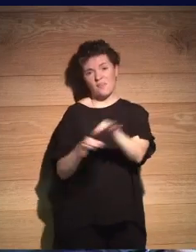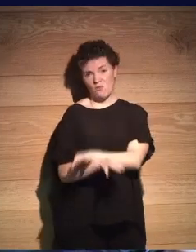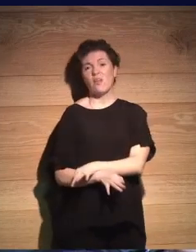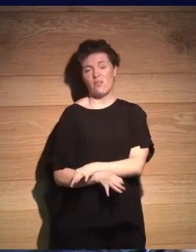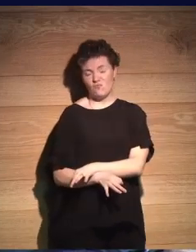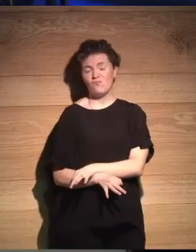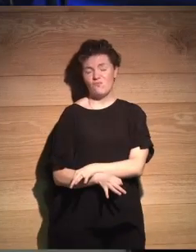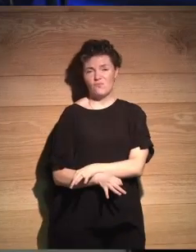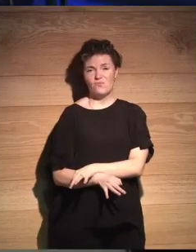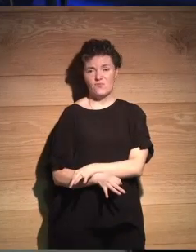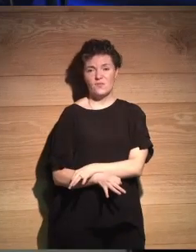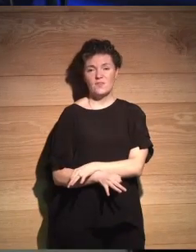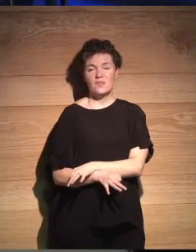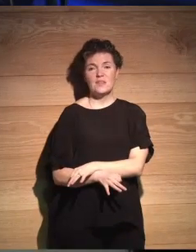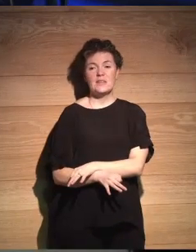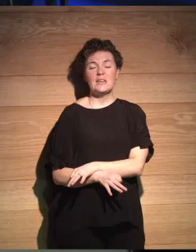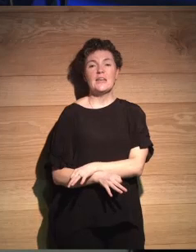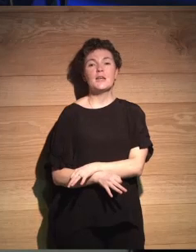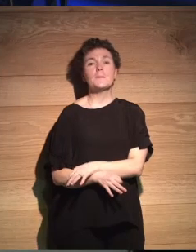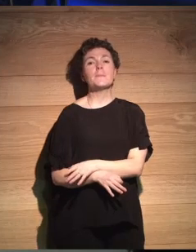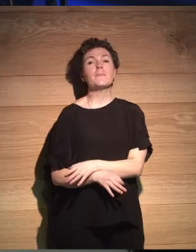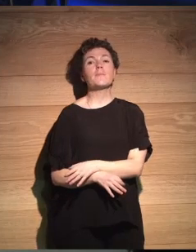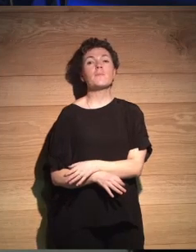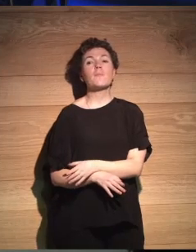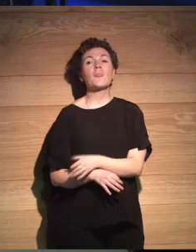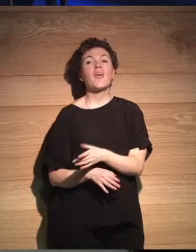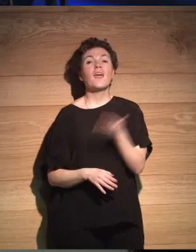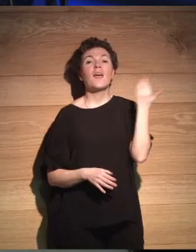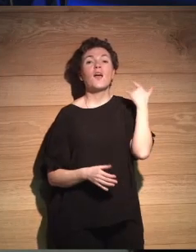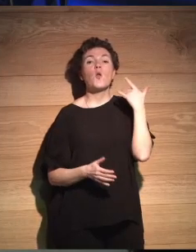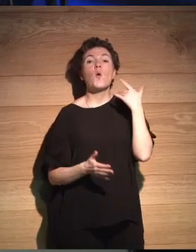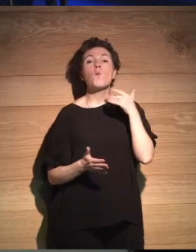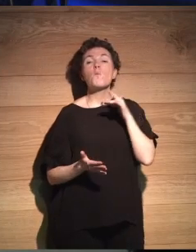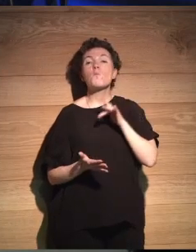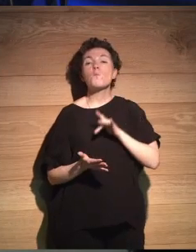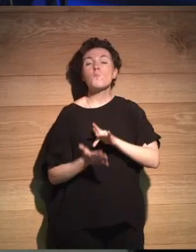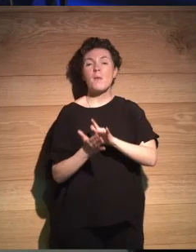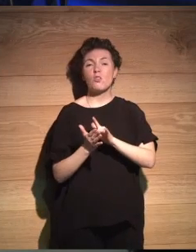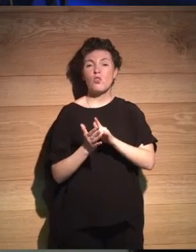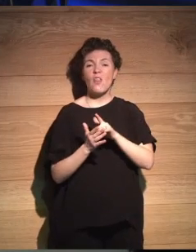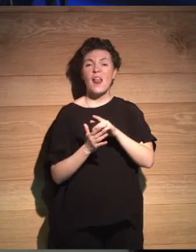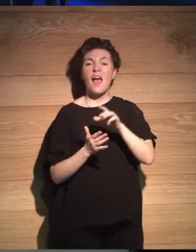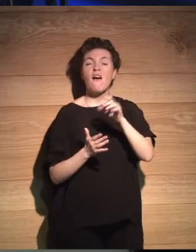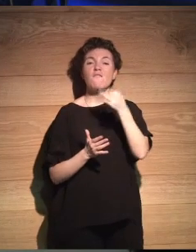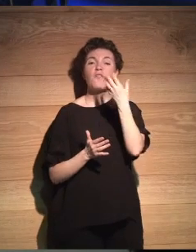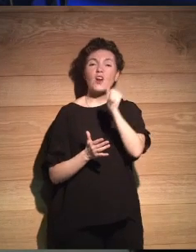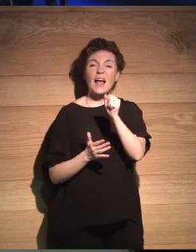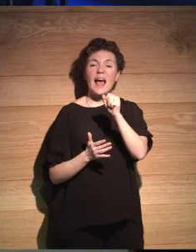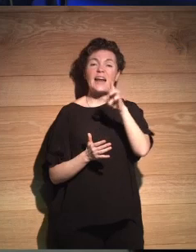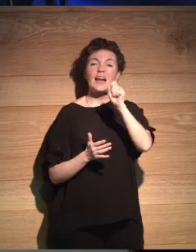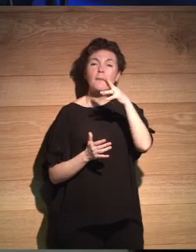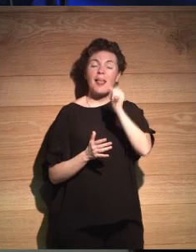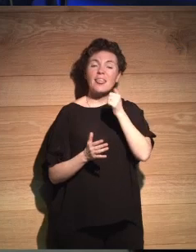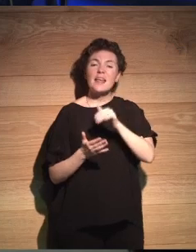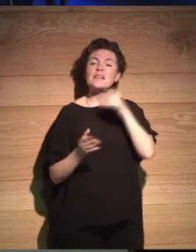Es decir, que creo que no había en él algún momento de la forja de un rebelde. Habla de que él está buscando a